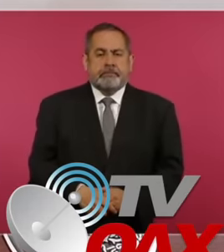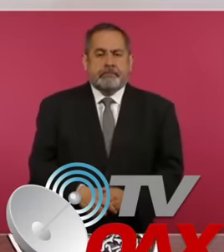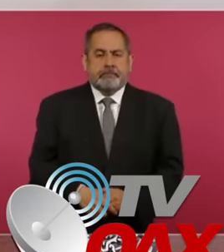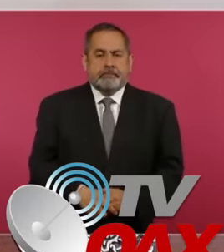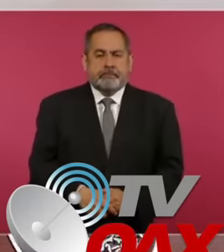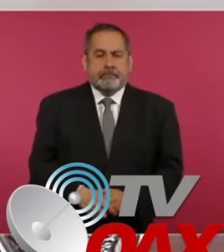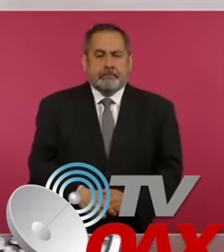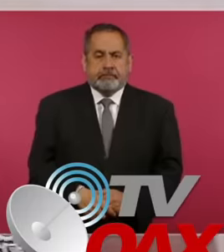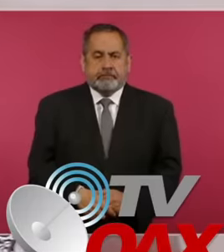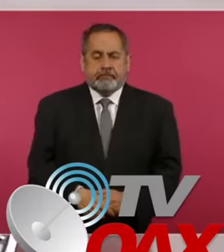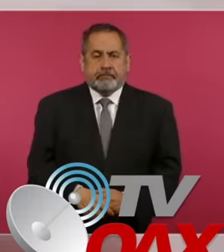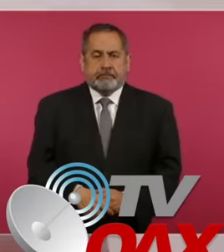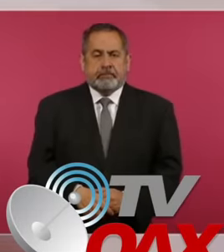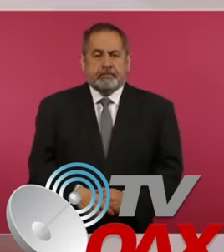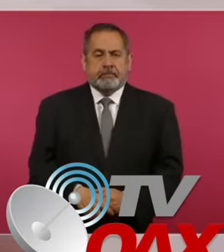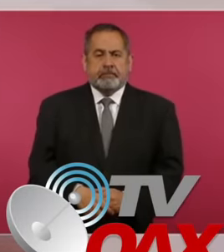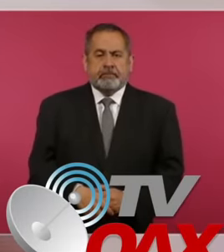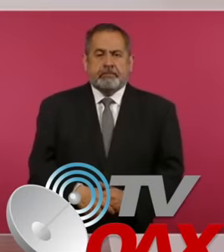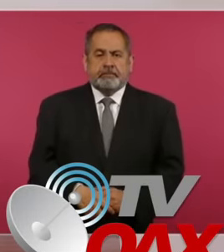vivimos en una